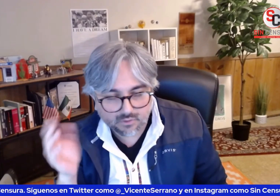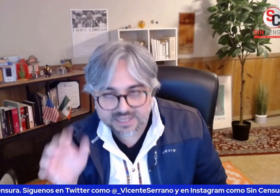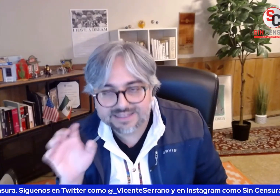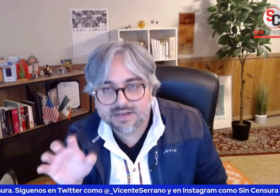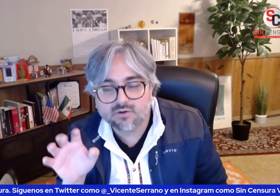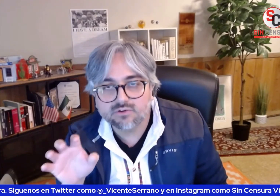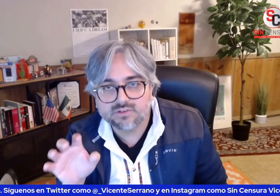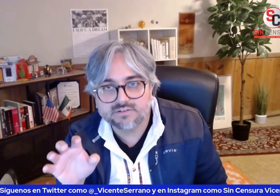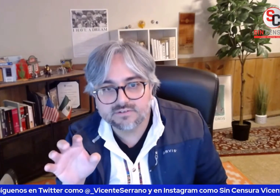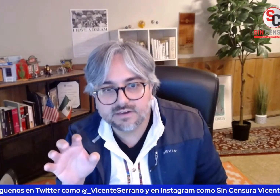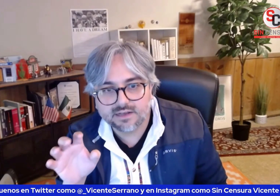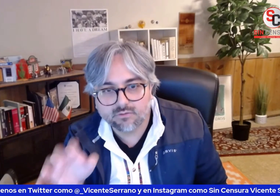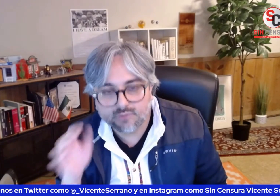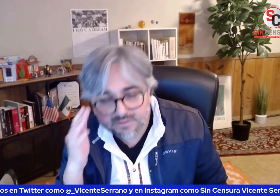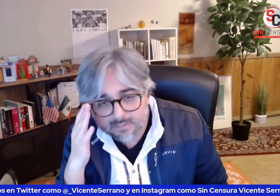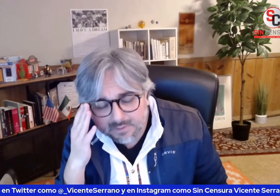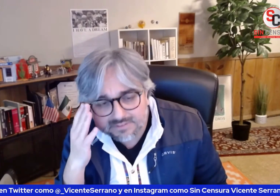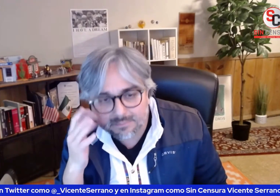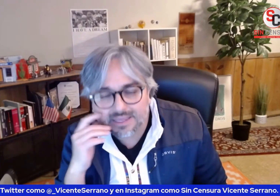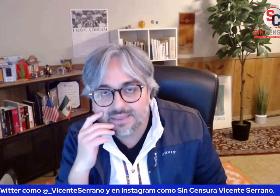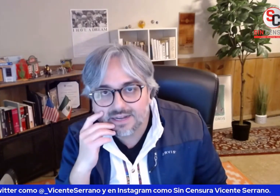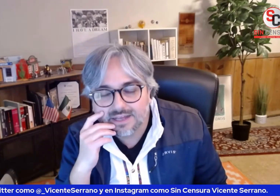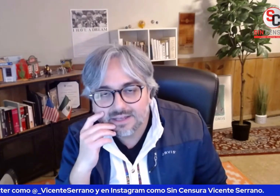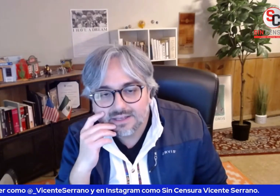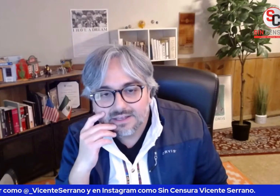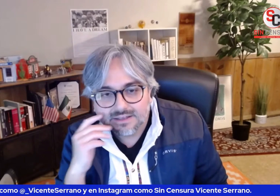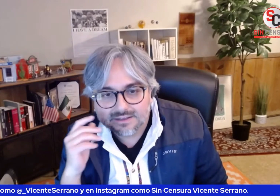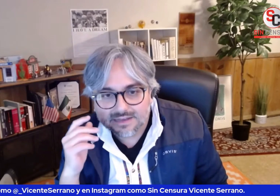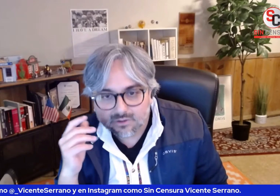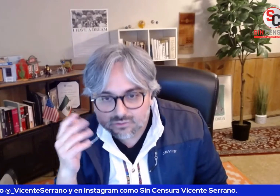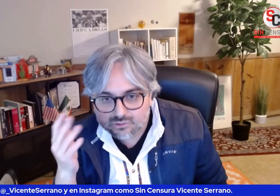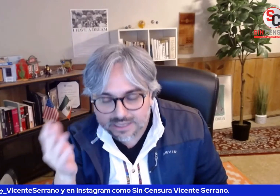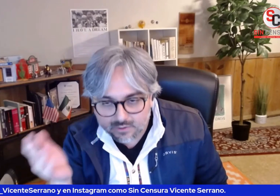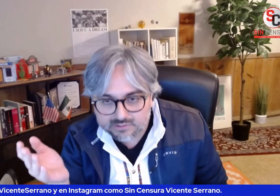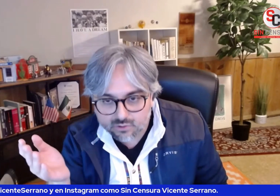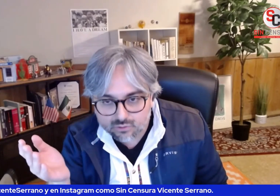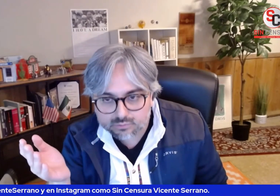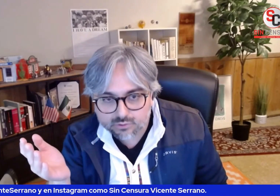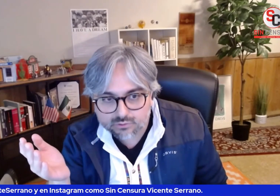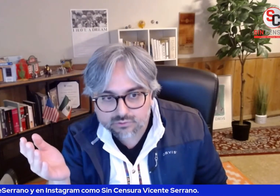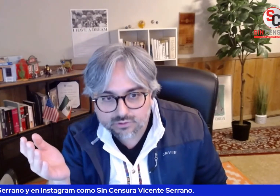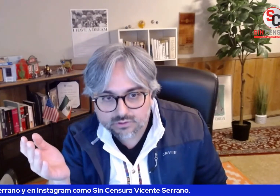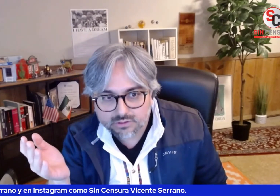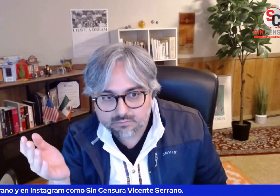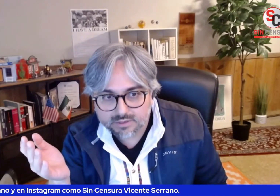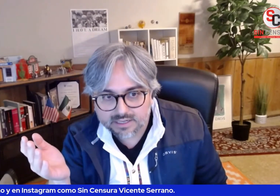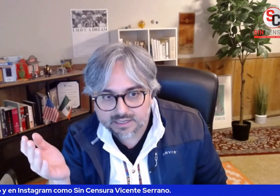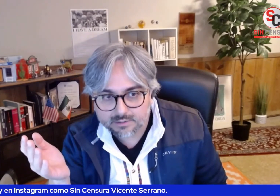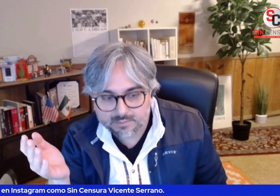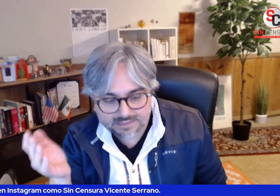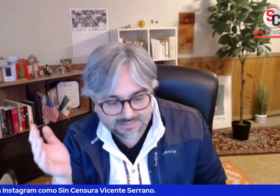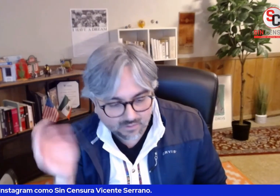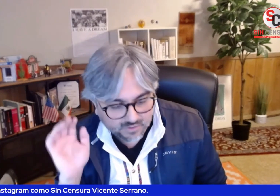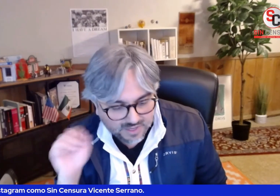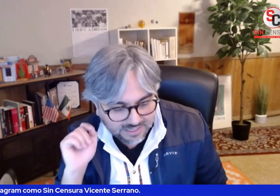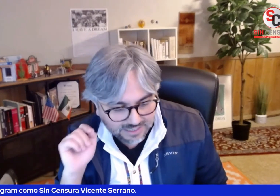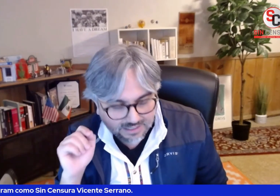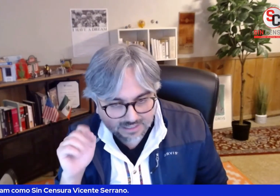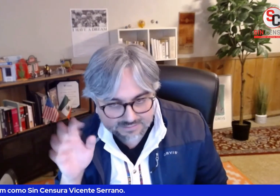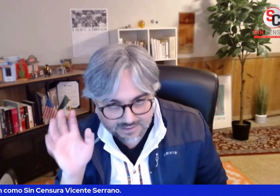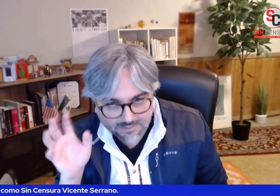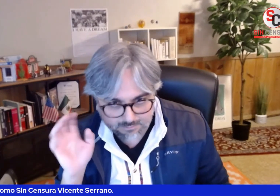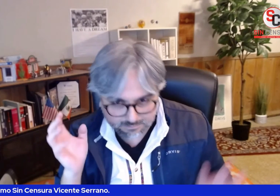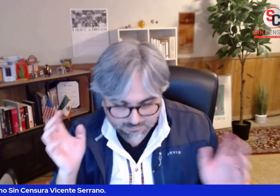si podrían dar a conocer en la conferencia de prensa mañanera a los juzgadores corruptos para ver hasta dónde